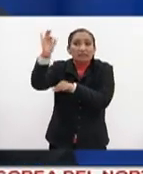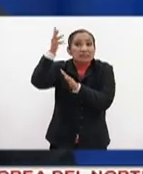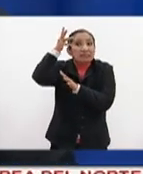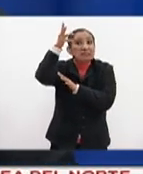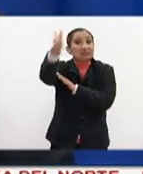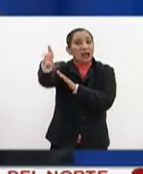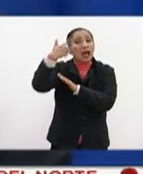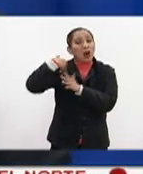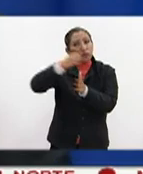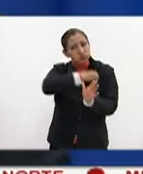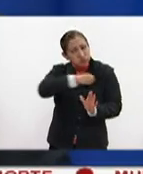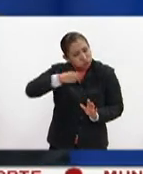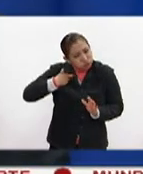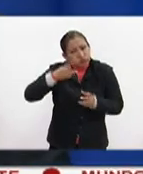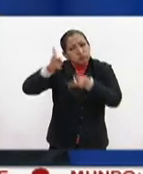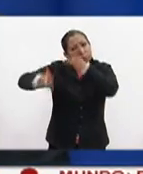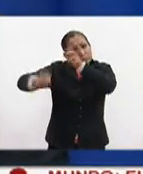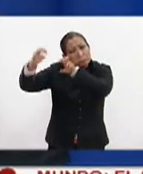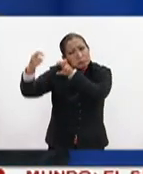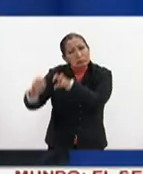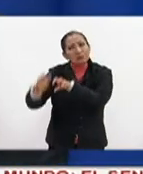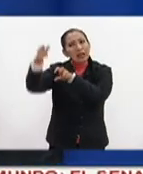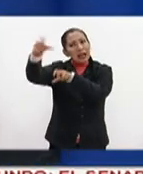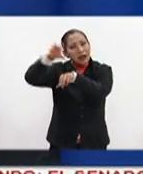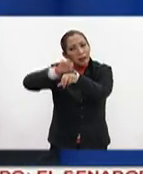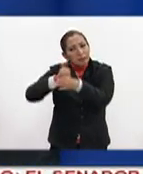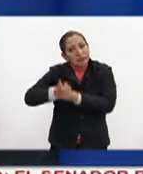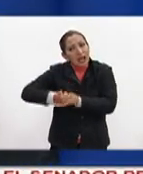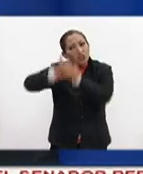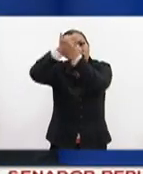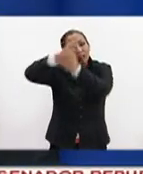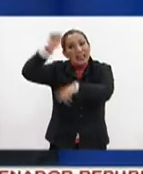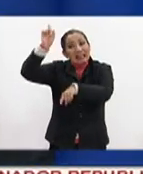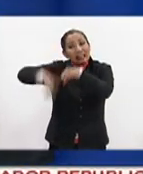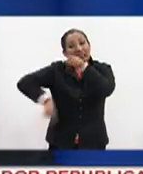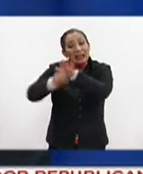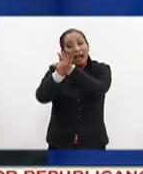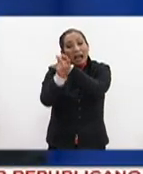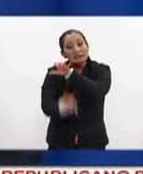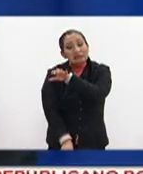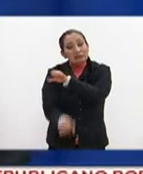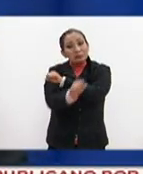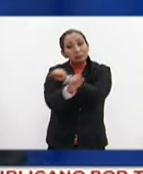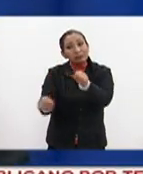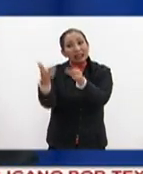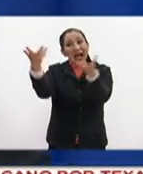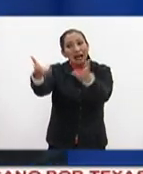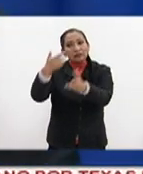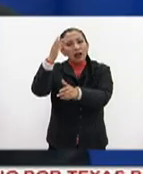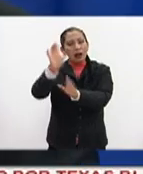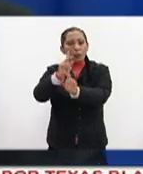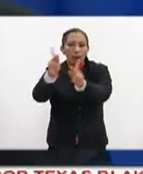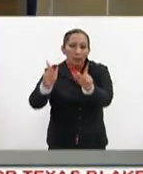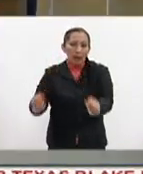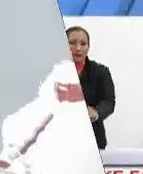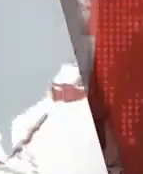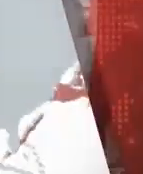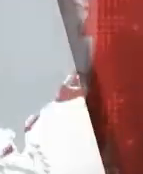posibilidad del compromiso diplomático que permite que la desnuclearización se lleve a cabo de forma